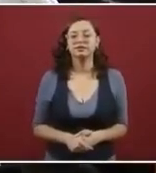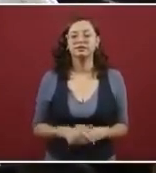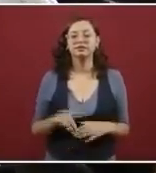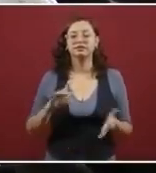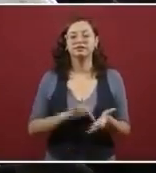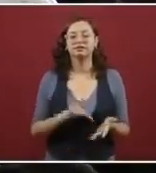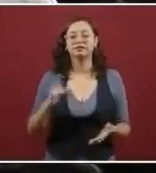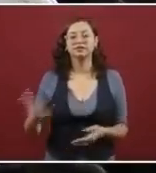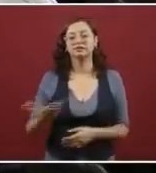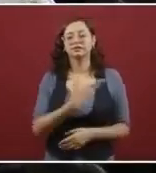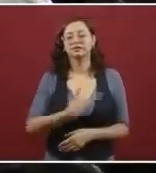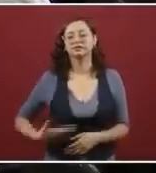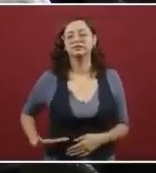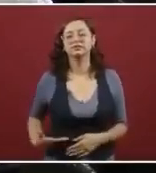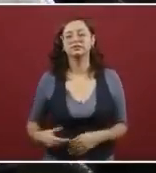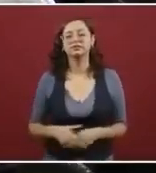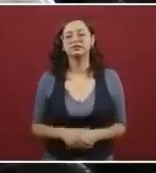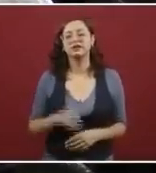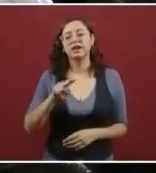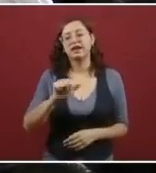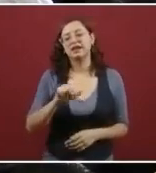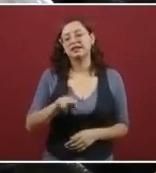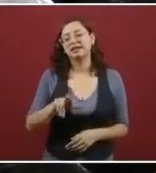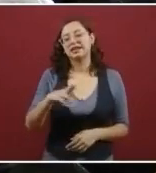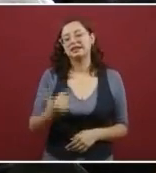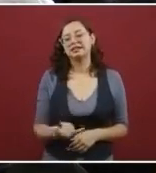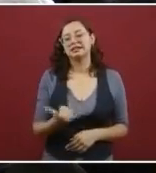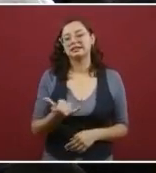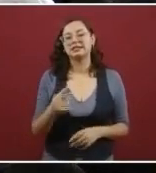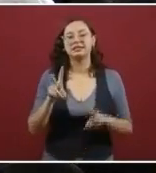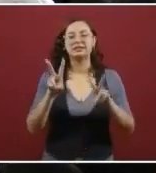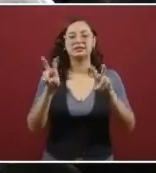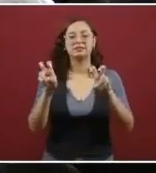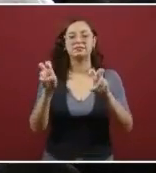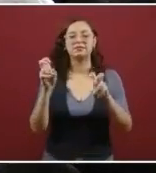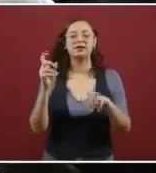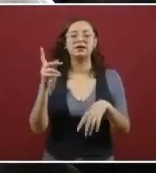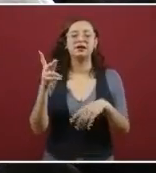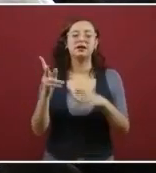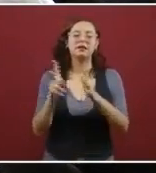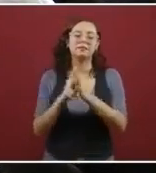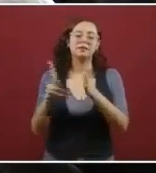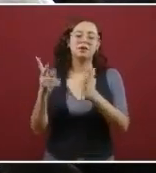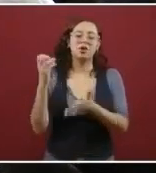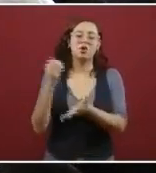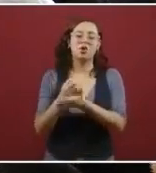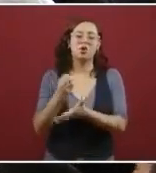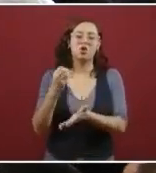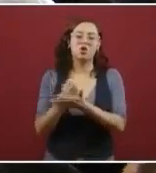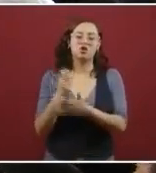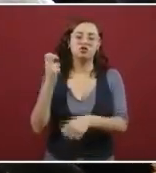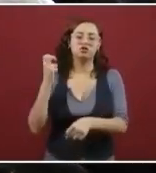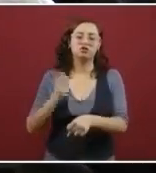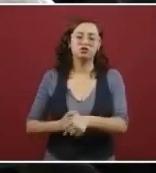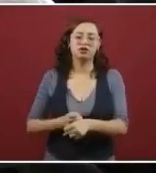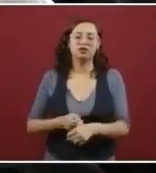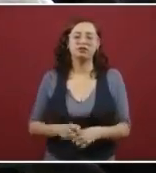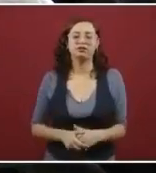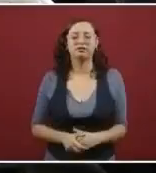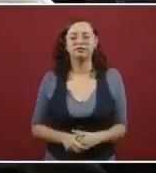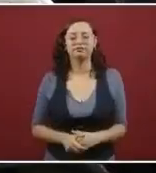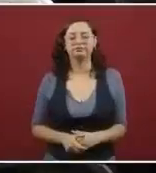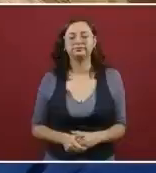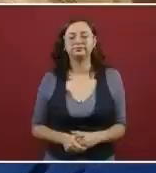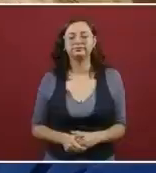Gracias, señor presidente. Nancy Rodríguez, de Oro Sólido. Señor presidente, tengo dos